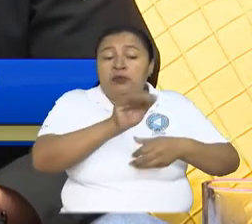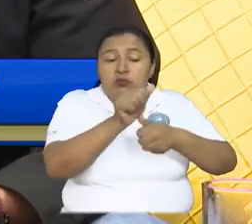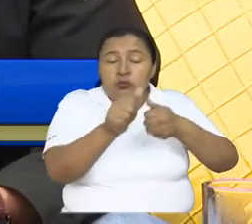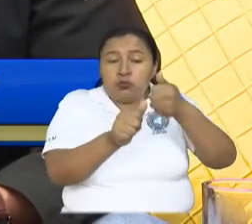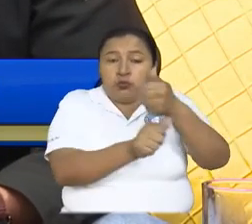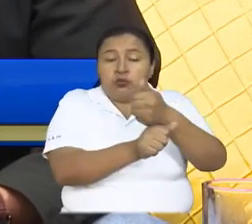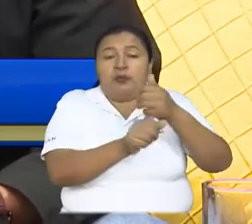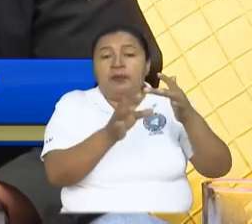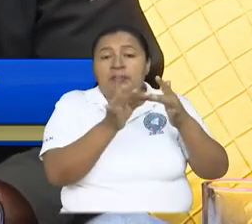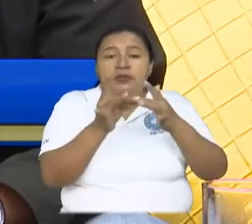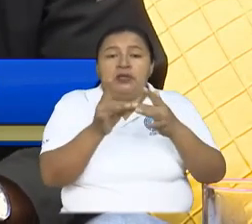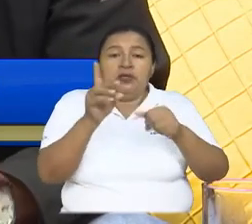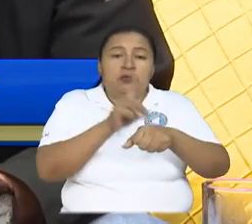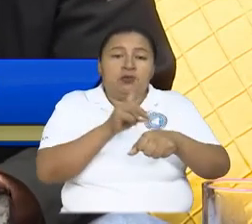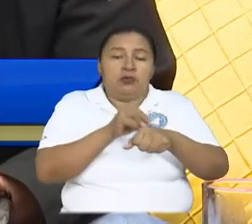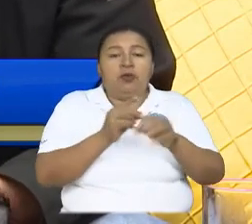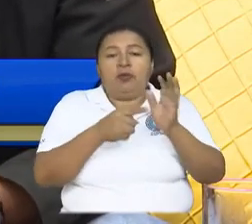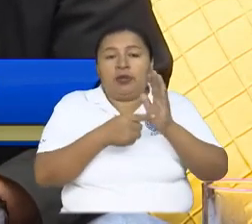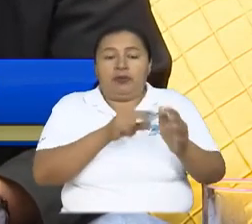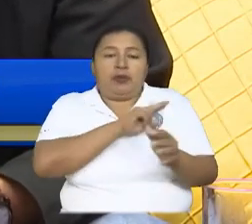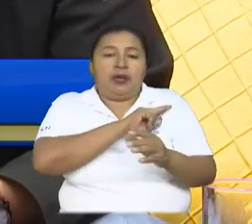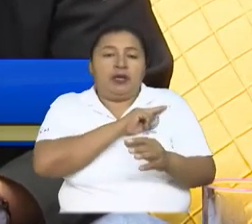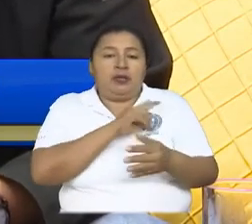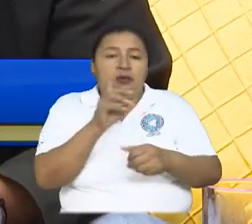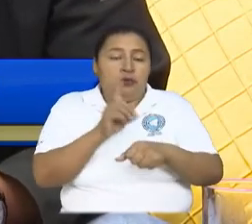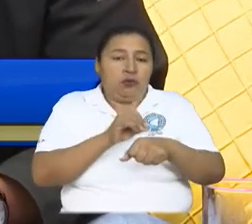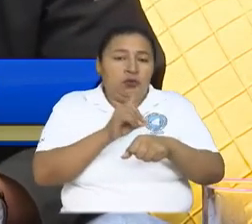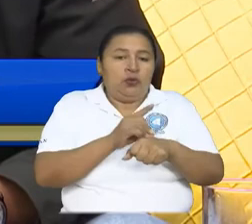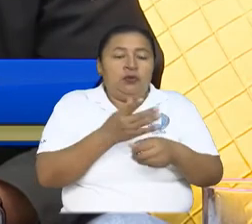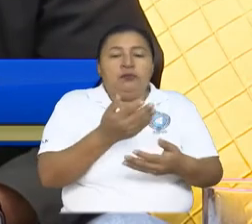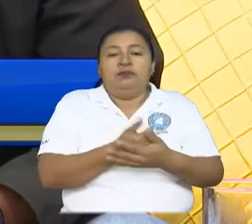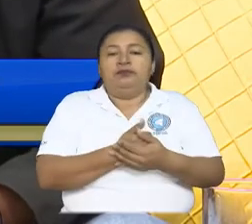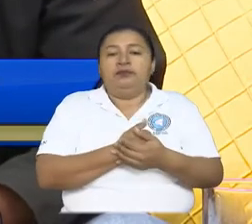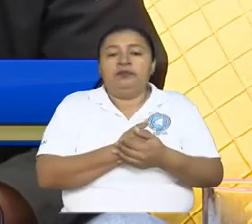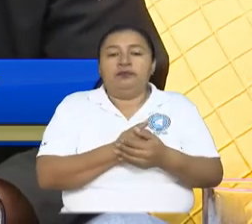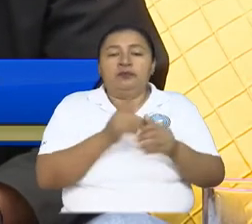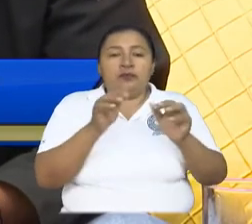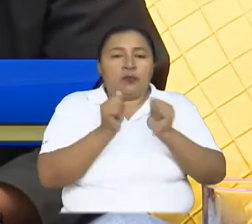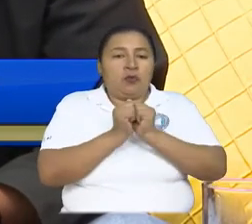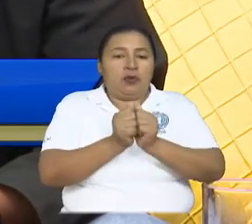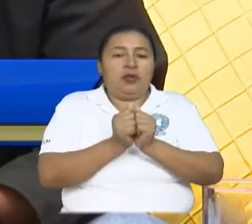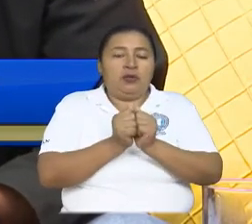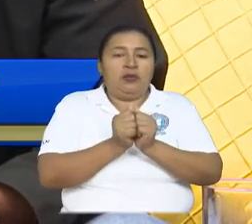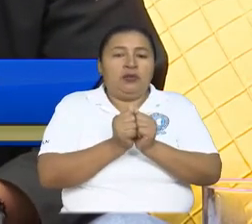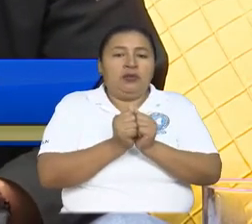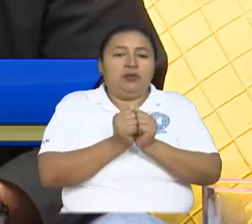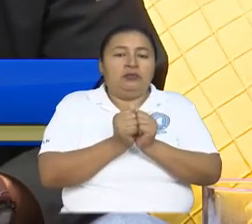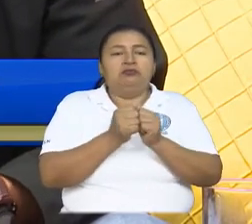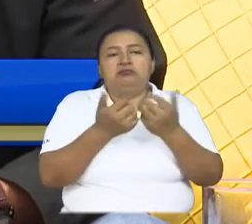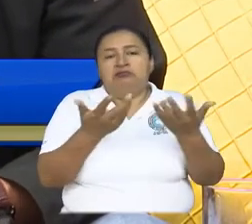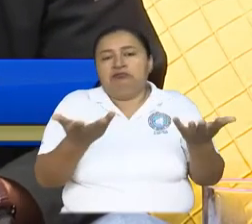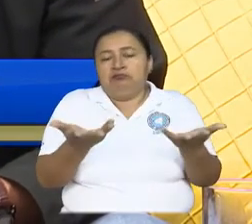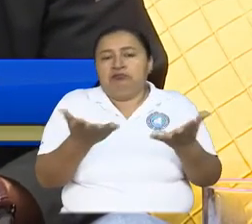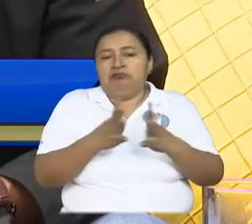médicas por ejemplo ahí hay compañeros que están digamos